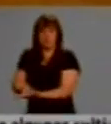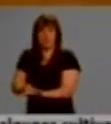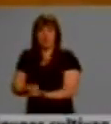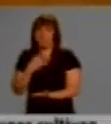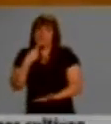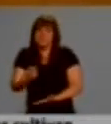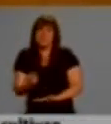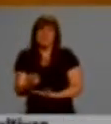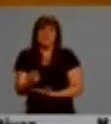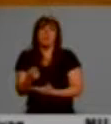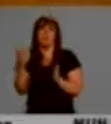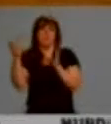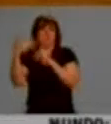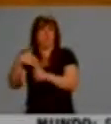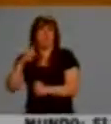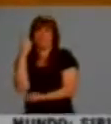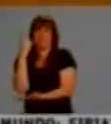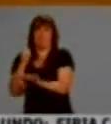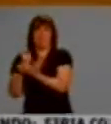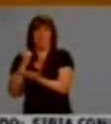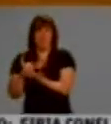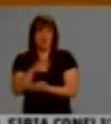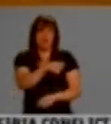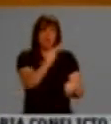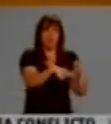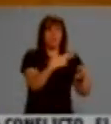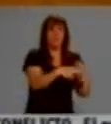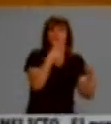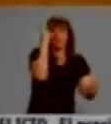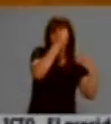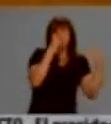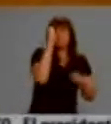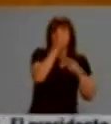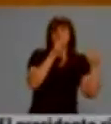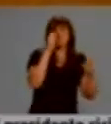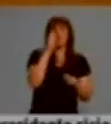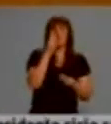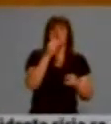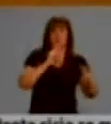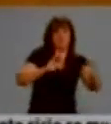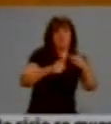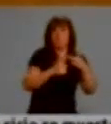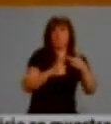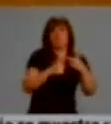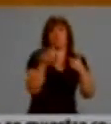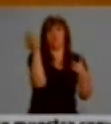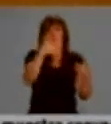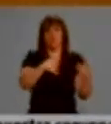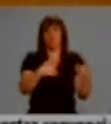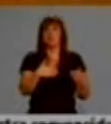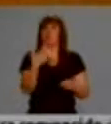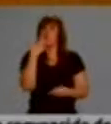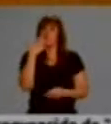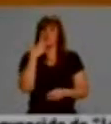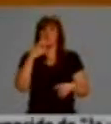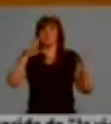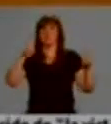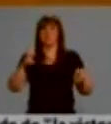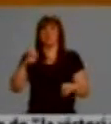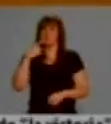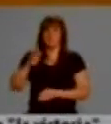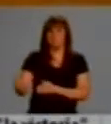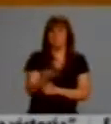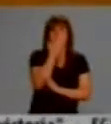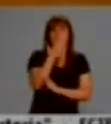primera de las pruebas, los políticos creen que no se produce la segunda. Supuestos como la prescripción de un